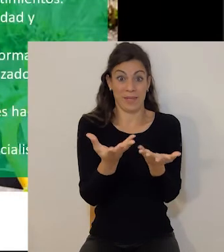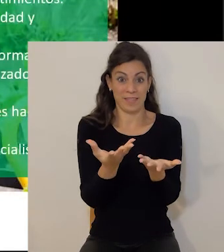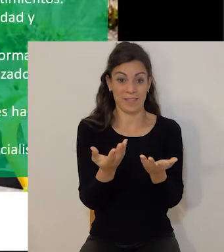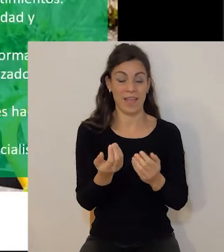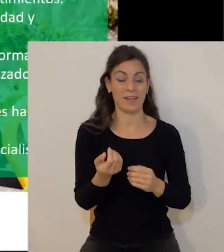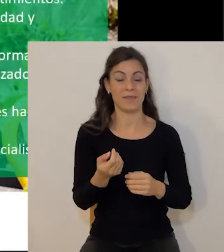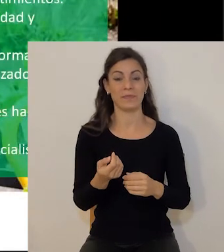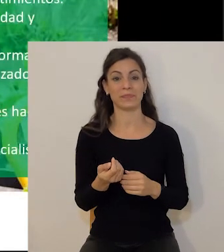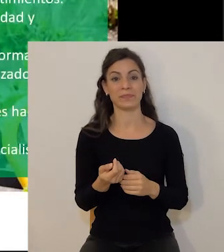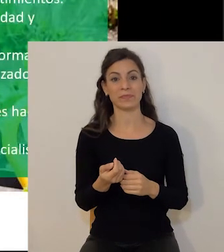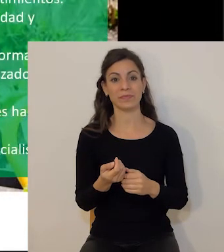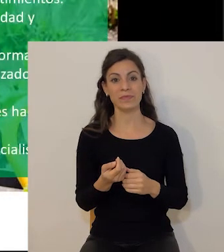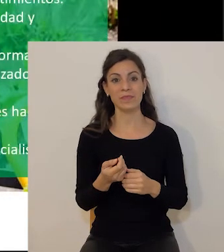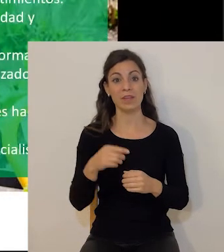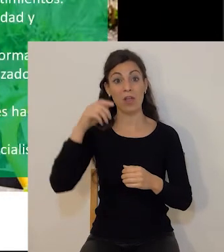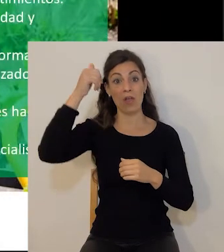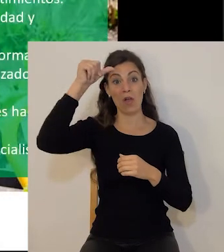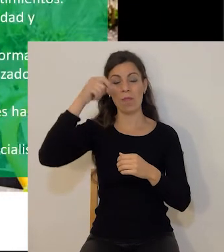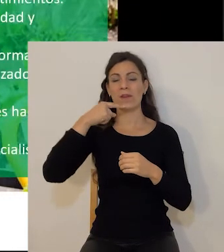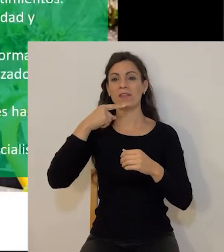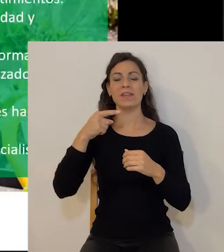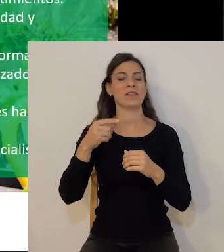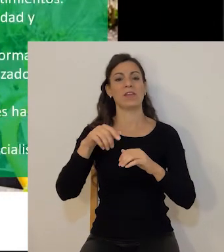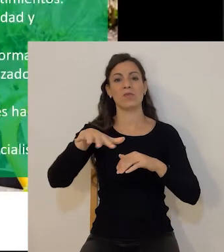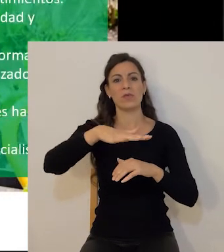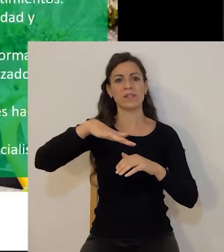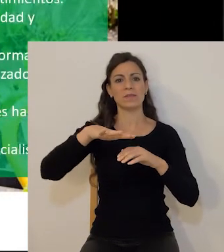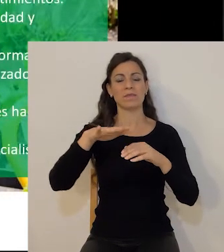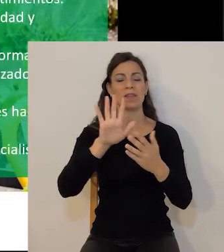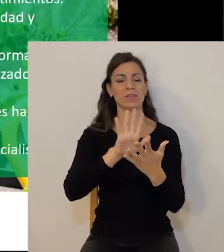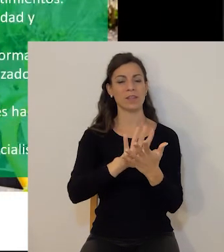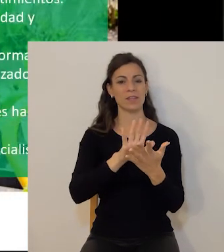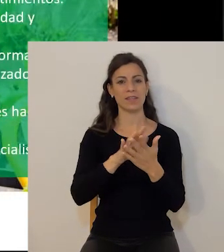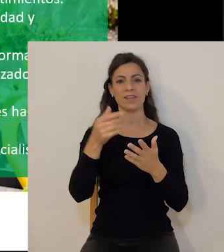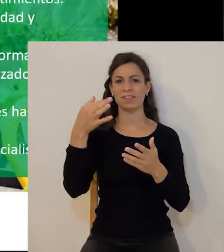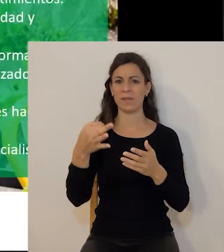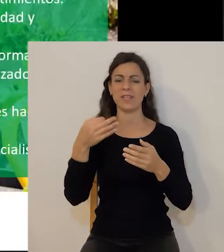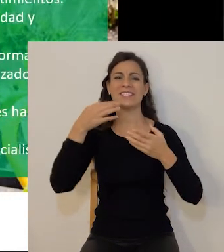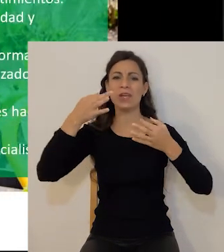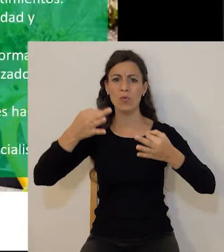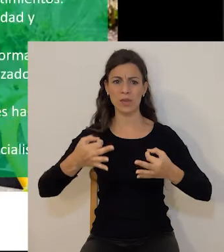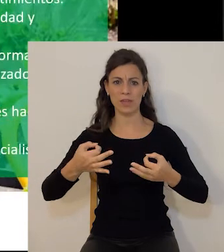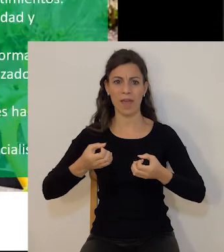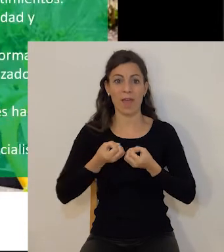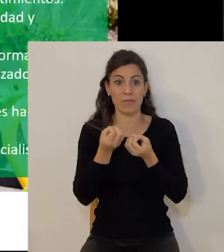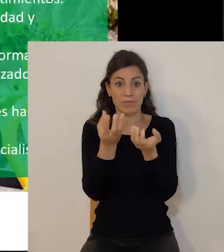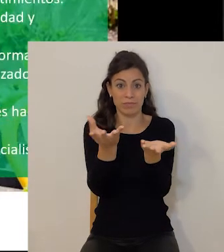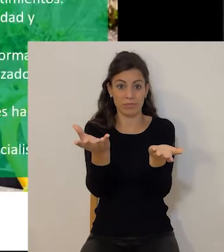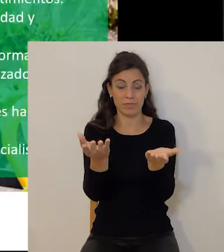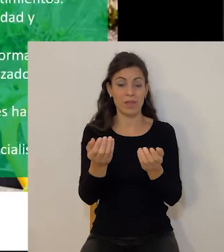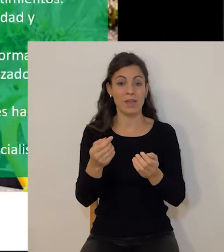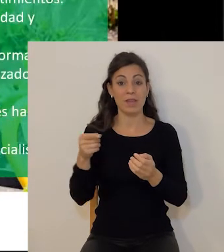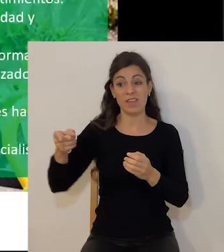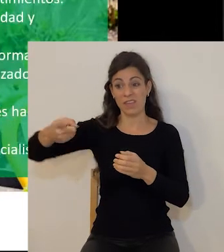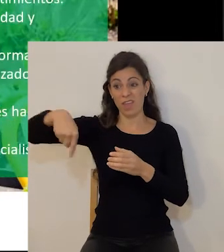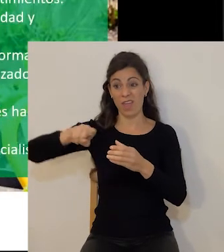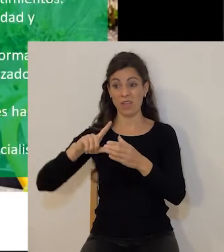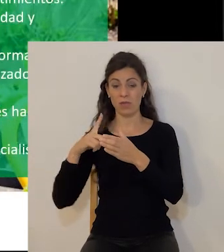como dice Cyrulnik, un espacio de tranquilidad y seguridad. No permitir que se